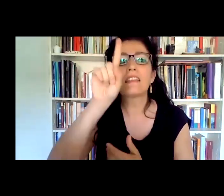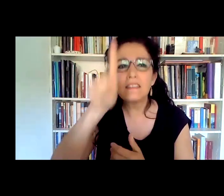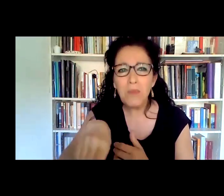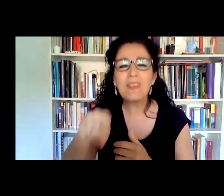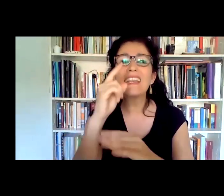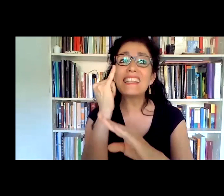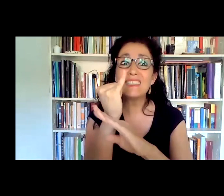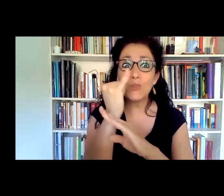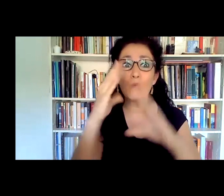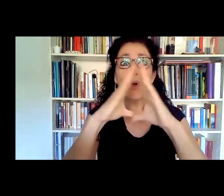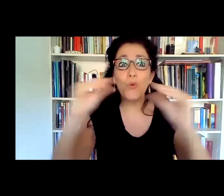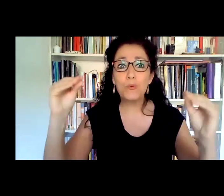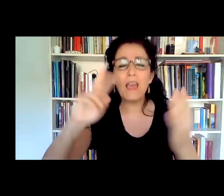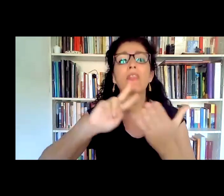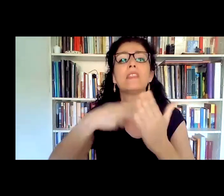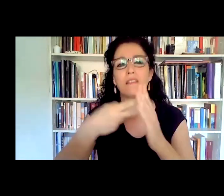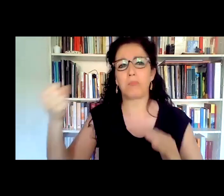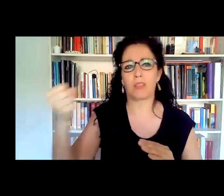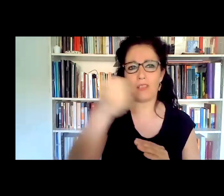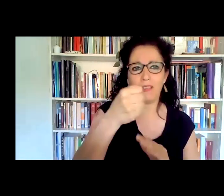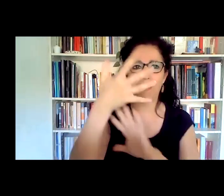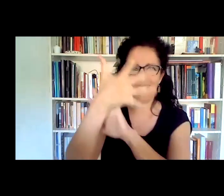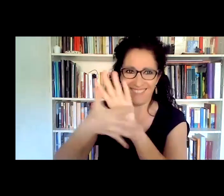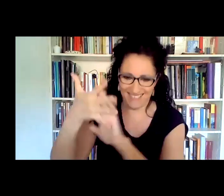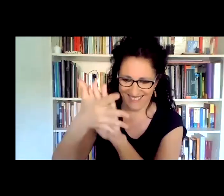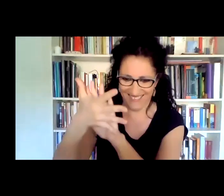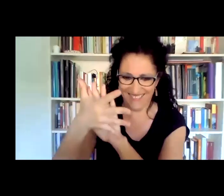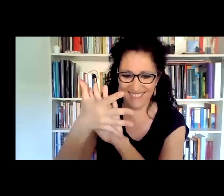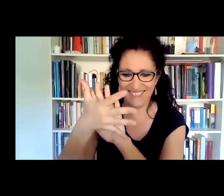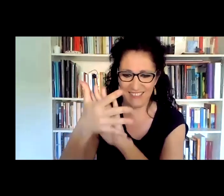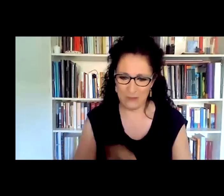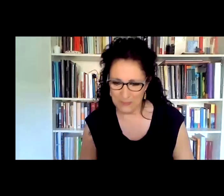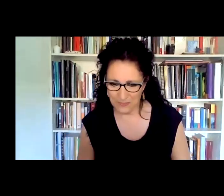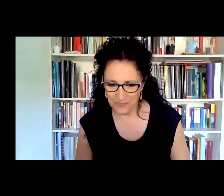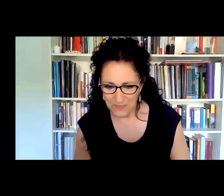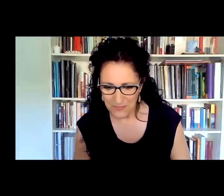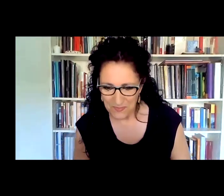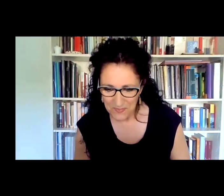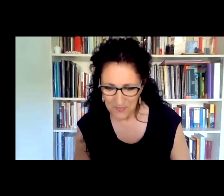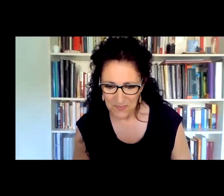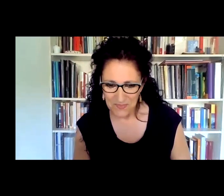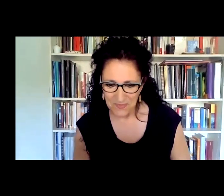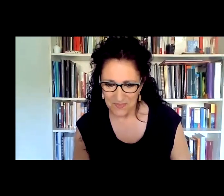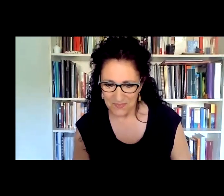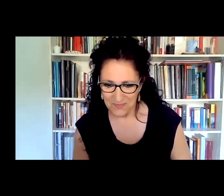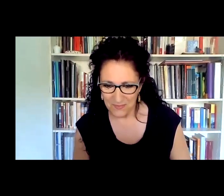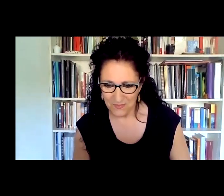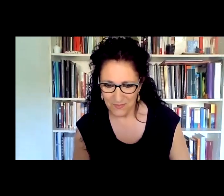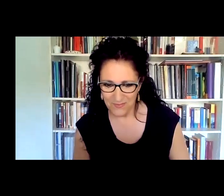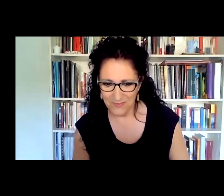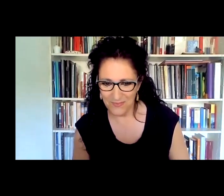que tienen título universitario han contado con lengua de signos tanto en su etapa educativa como en sus